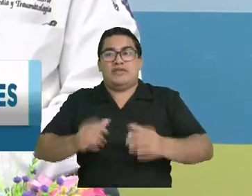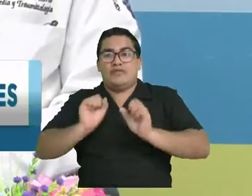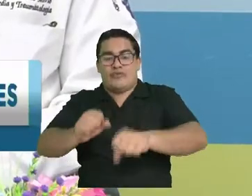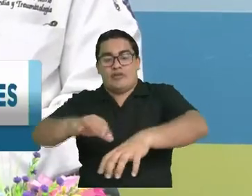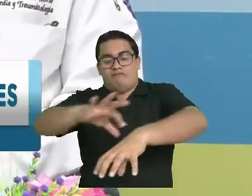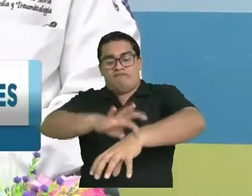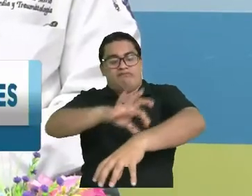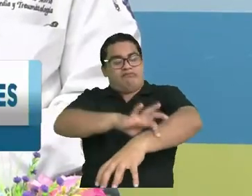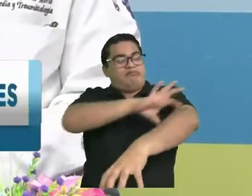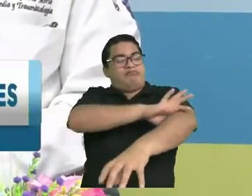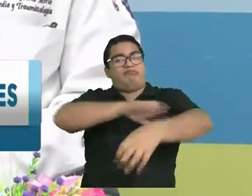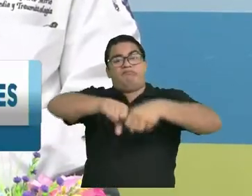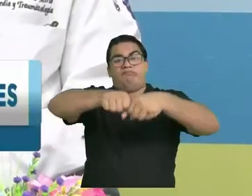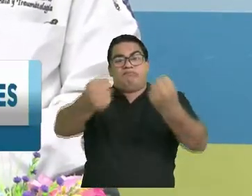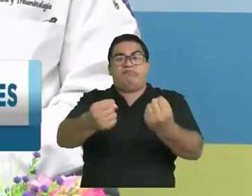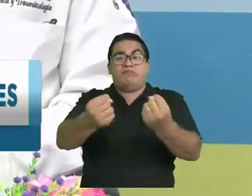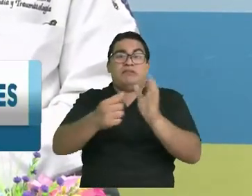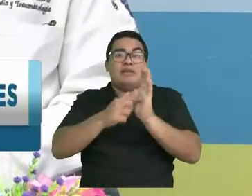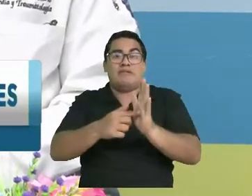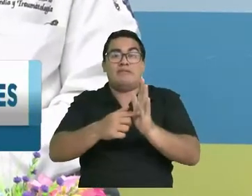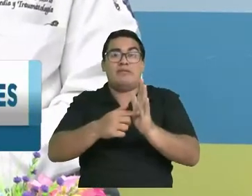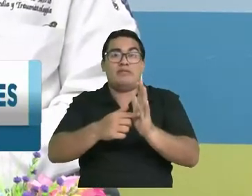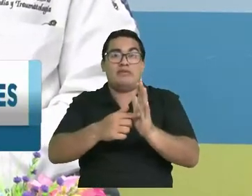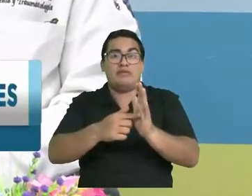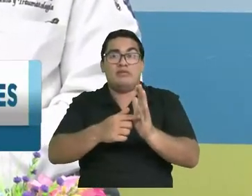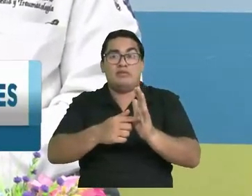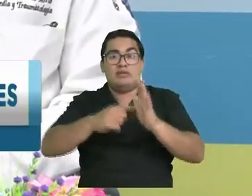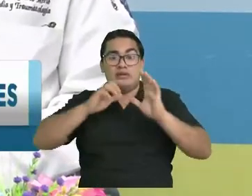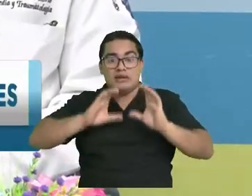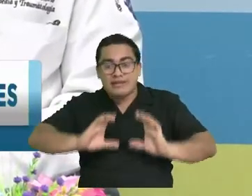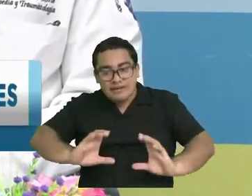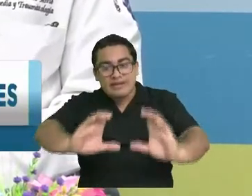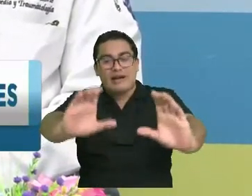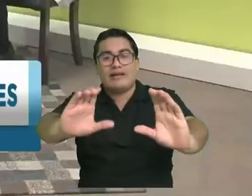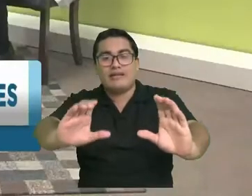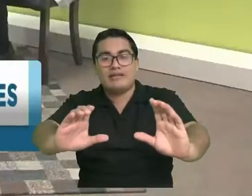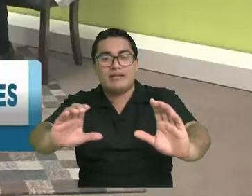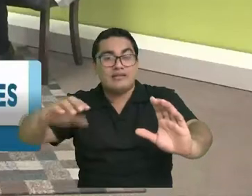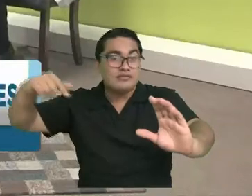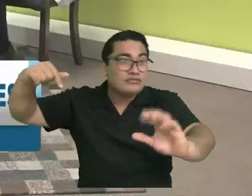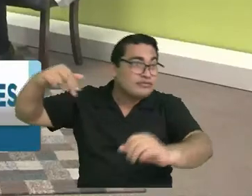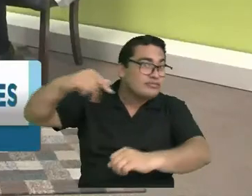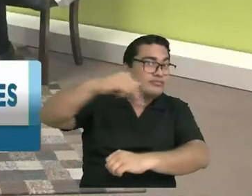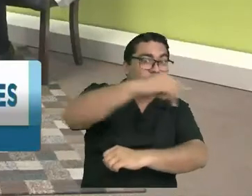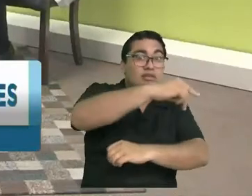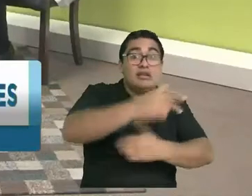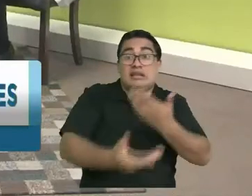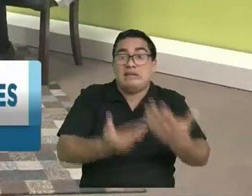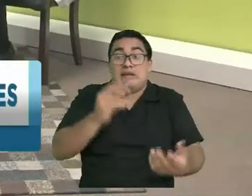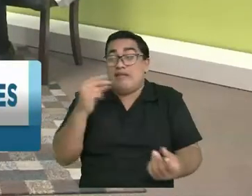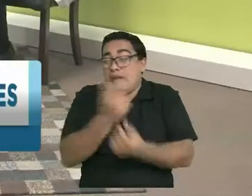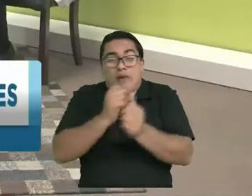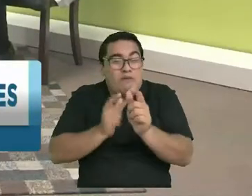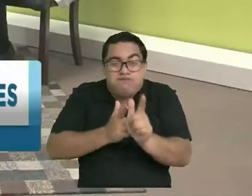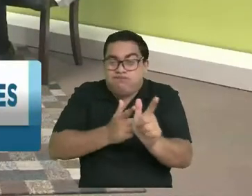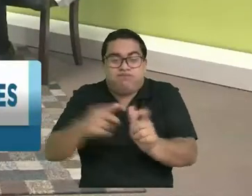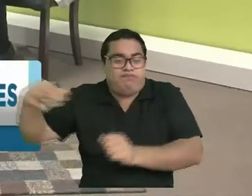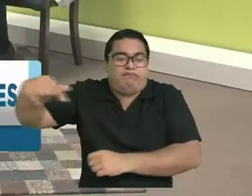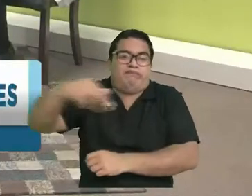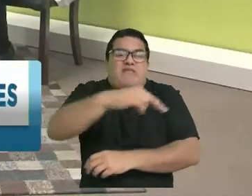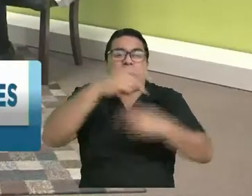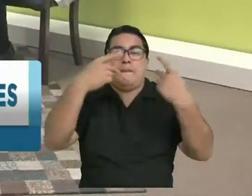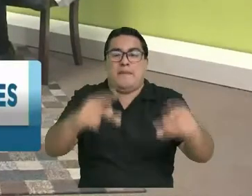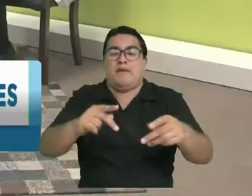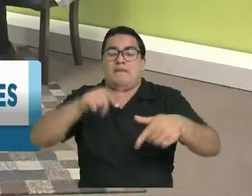producir una lesión. Y más si va corriendo, porque acuérdese que las carreteras, nosotros las pasamos corriendo porque